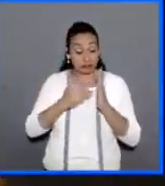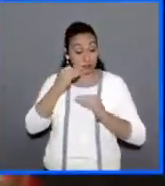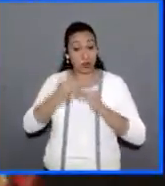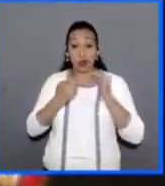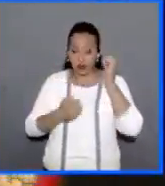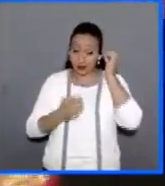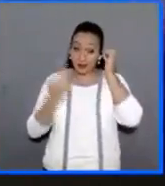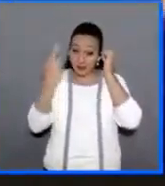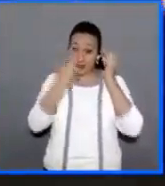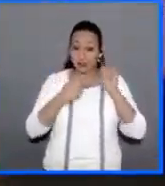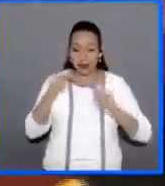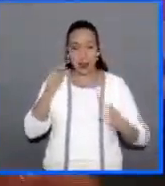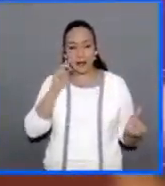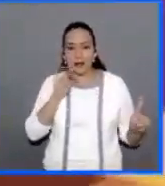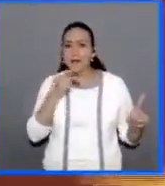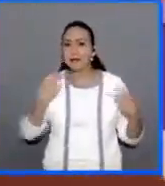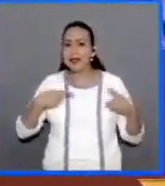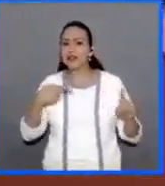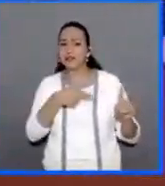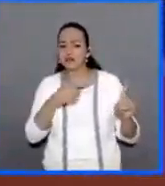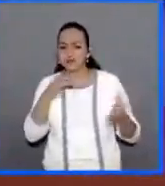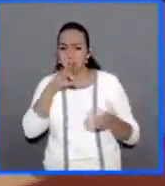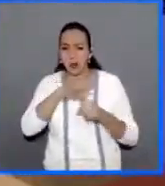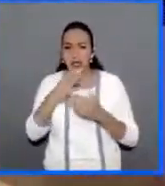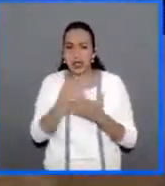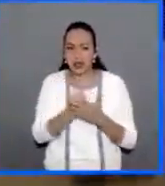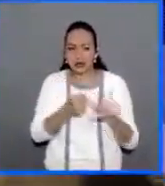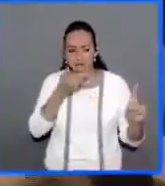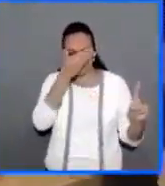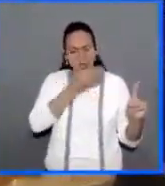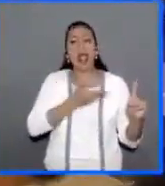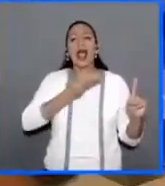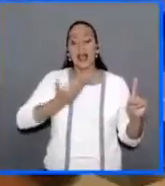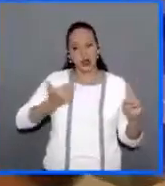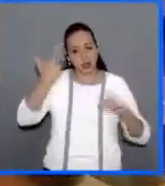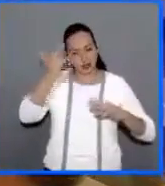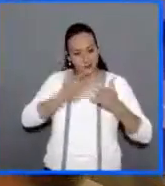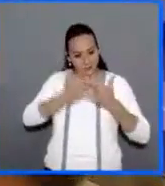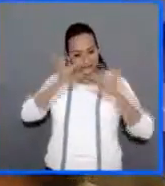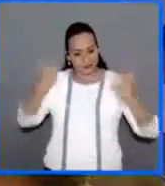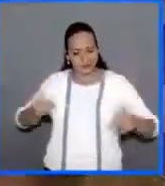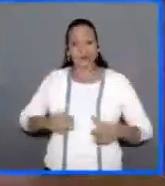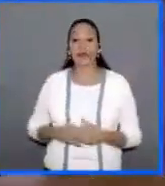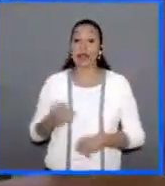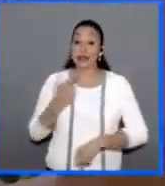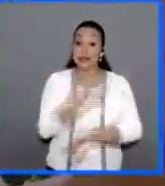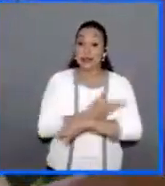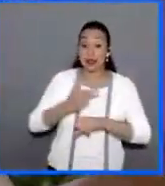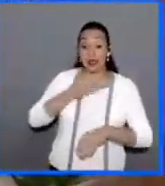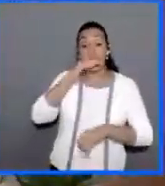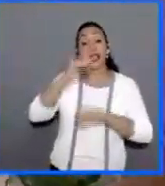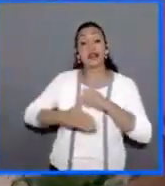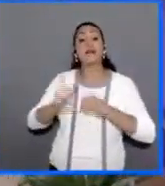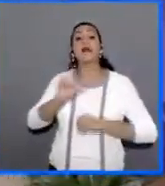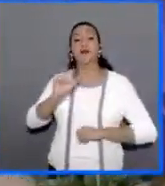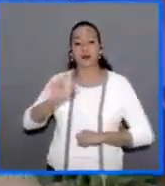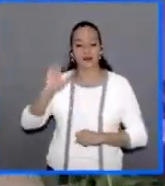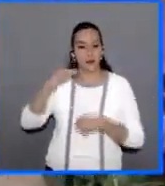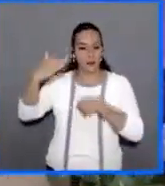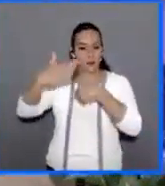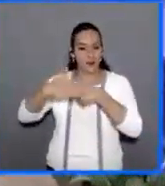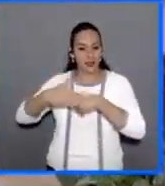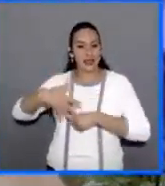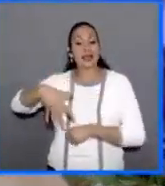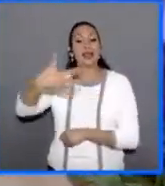solicitado información a diversas instancias locales y federales. El proceso deberá concluirse a más tardar el próximo 15 de